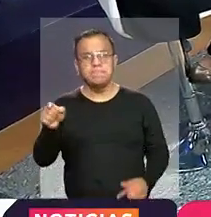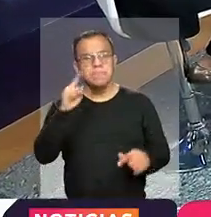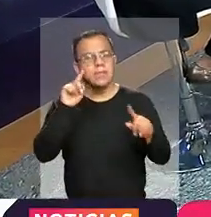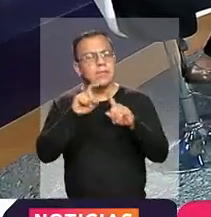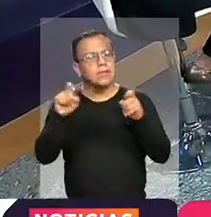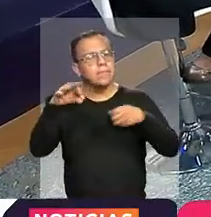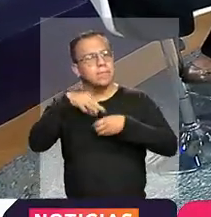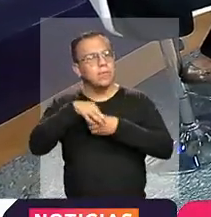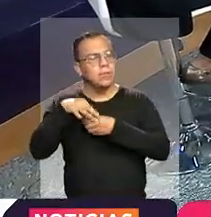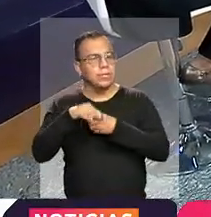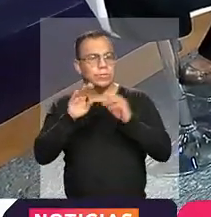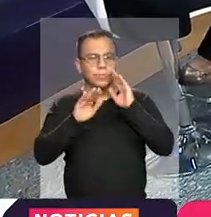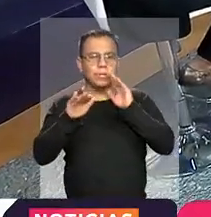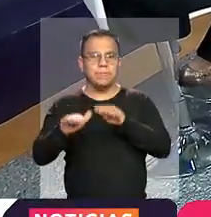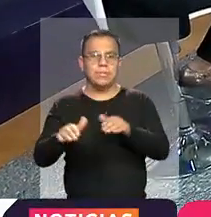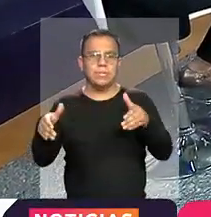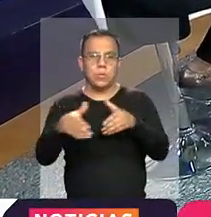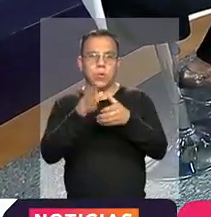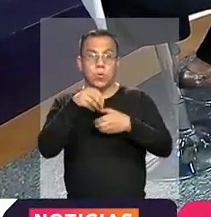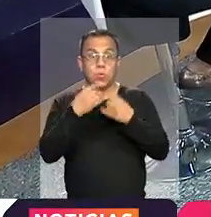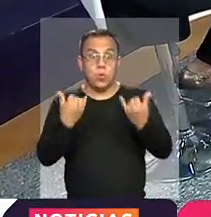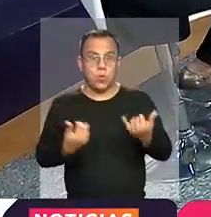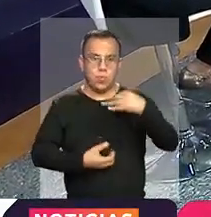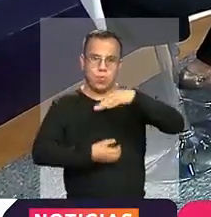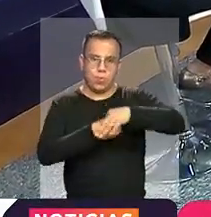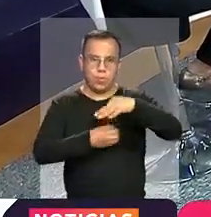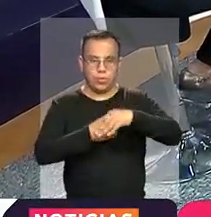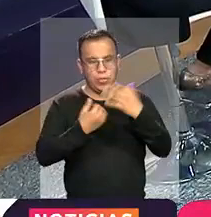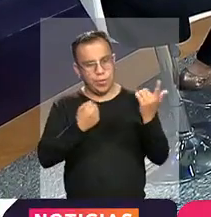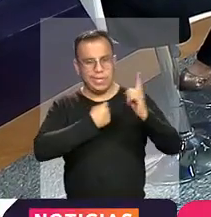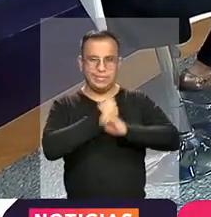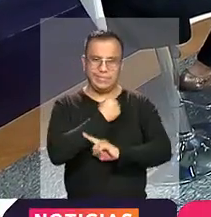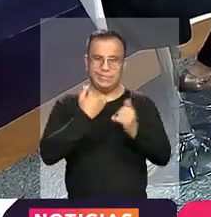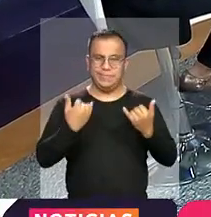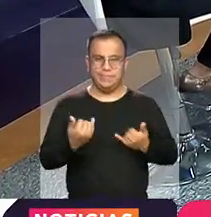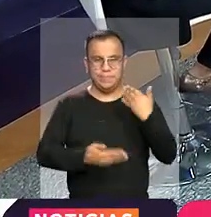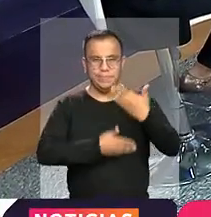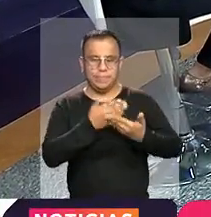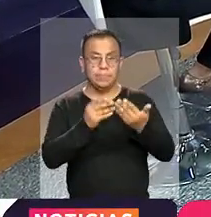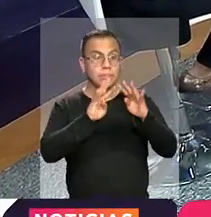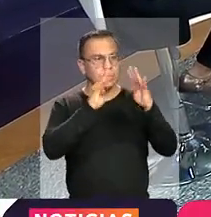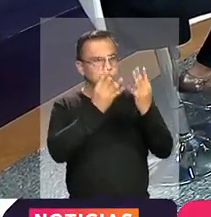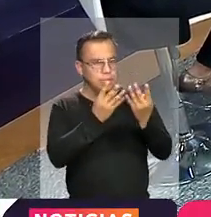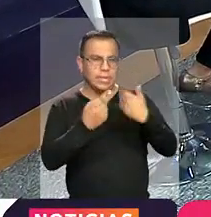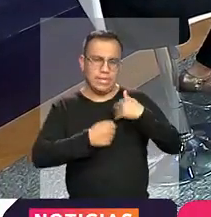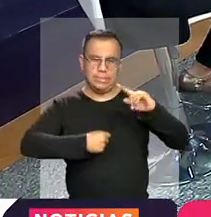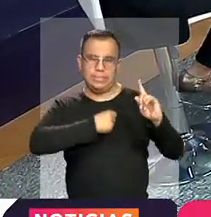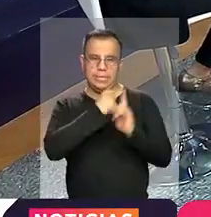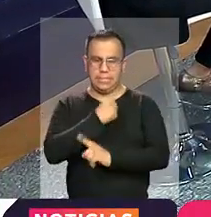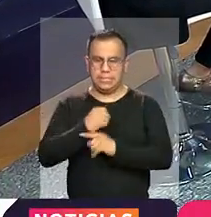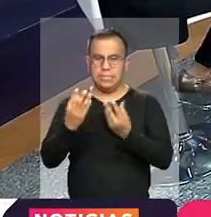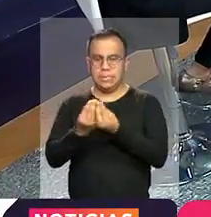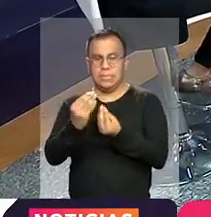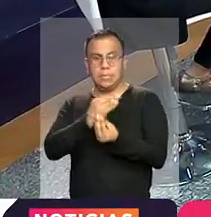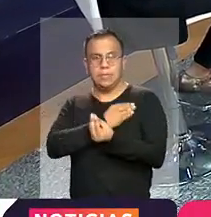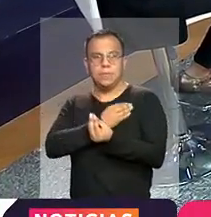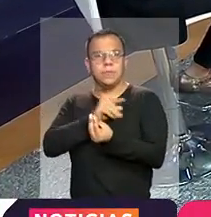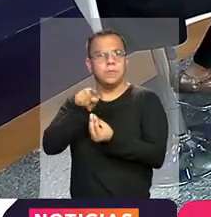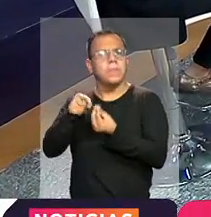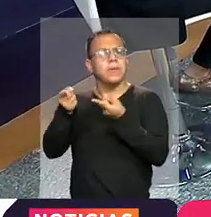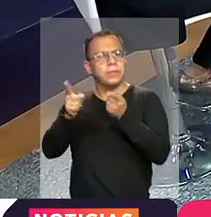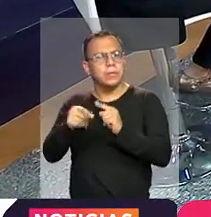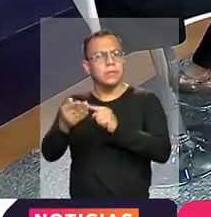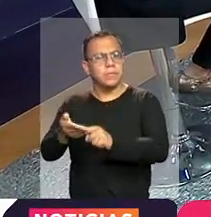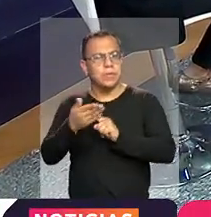votaciones representativas y también lo que se conoce como voto castigo en esta composición del congreso se castiga al centro democrático pero el centro democrático también